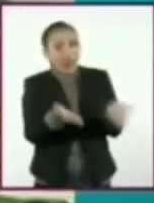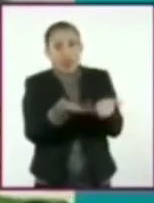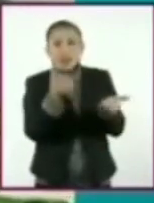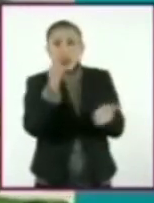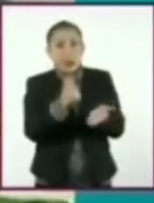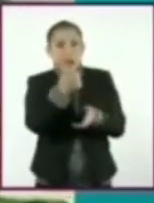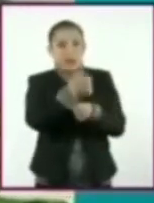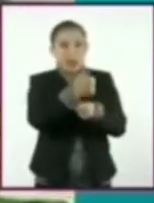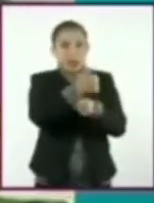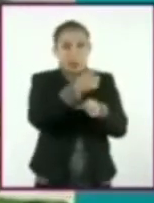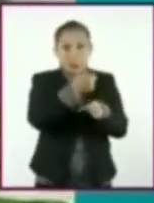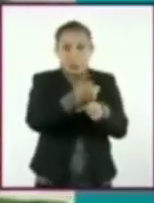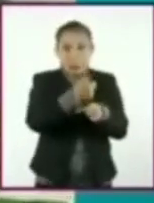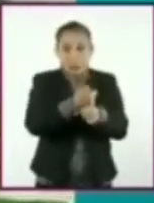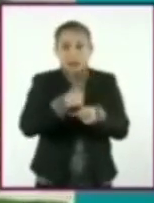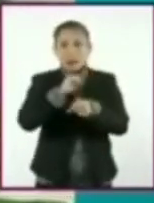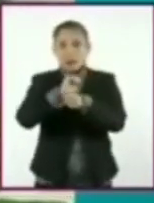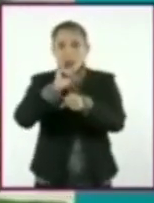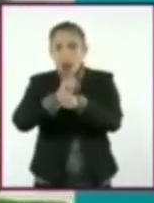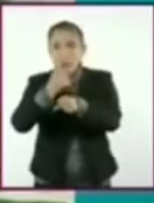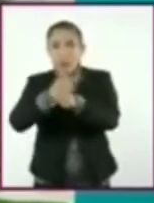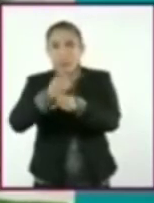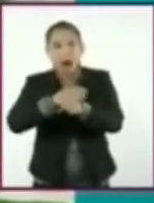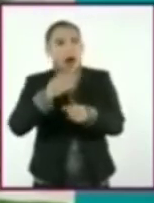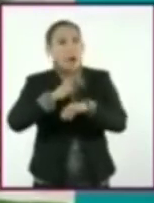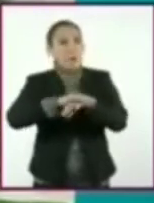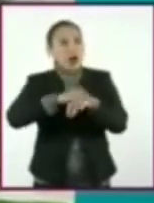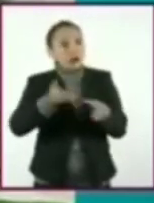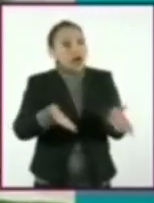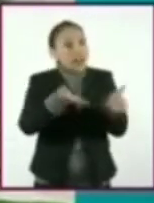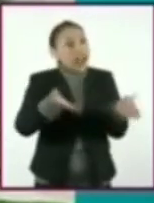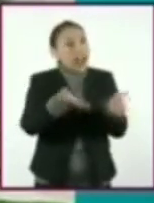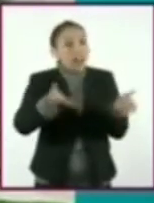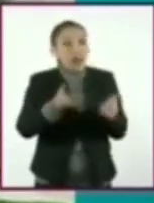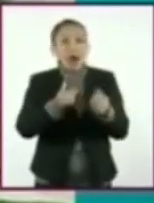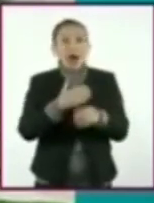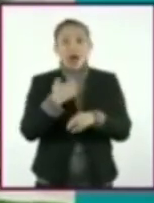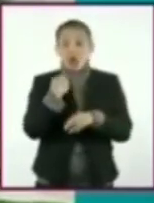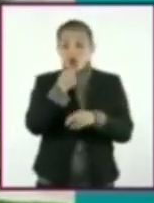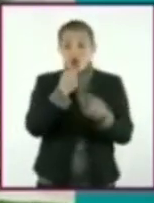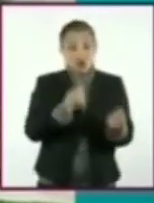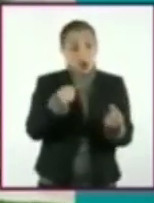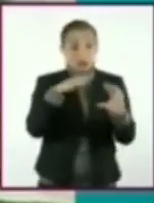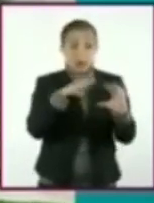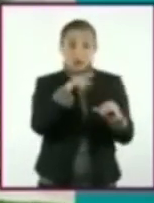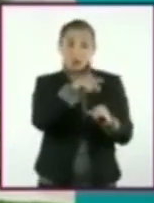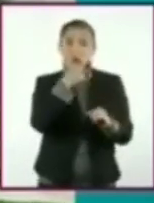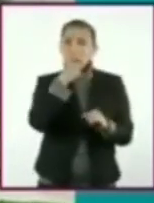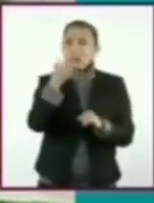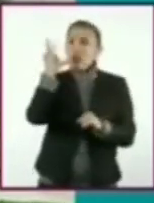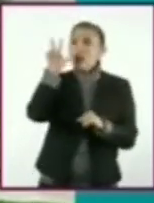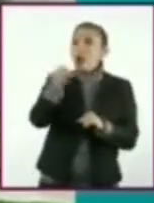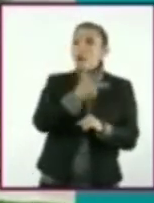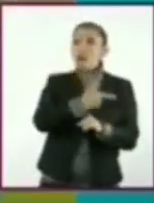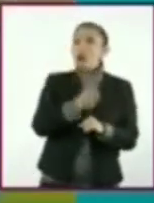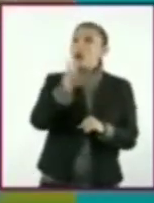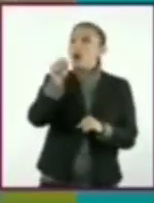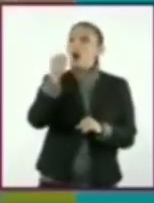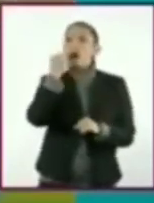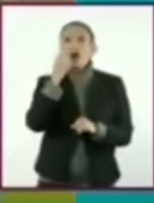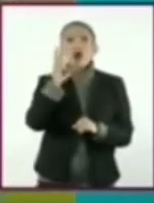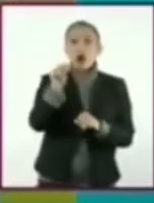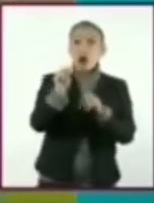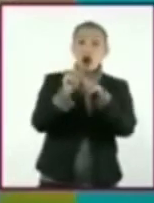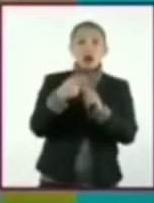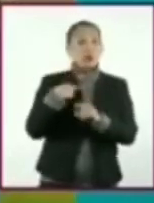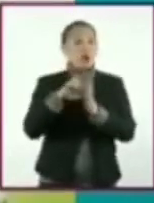Desde sexto de primaria, secundaria, prepa. Entonces, desde chiquitos es súper importante enseñar a un niño a decir que no. Si llega el